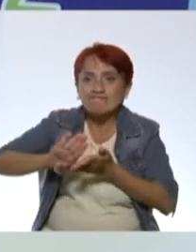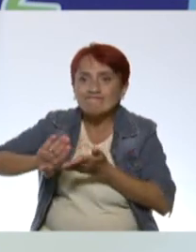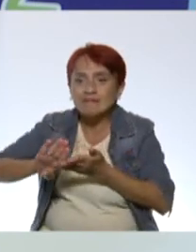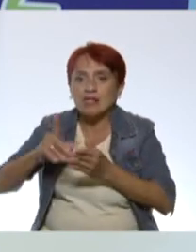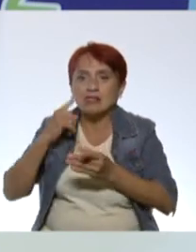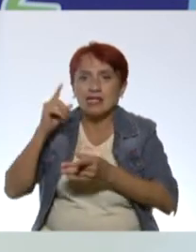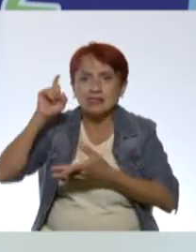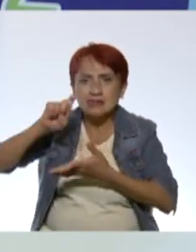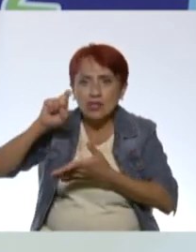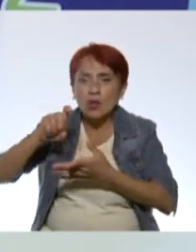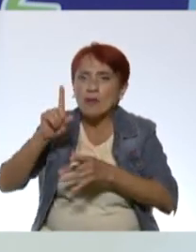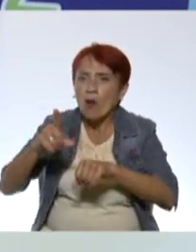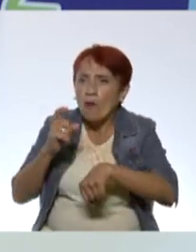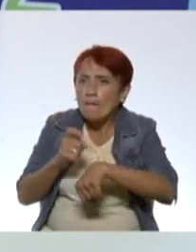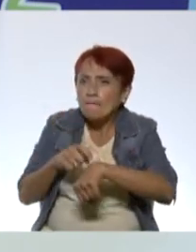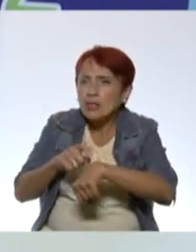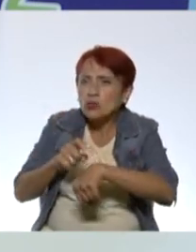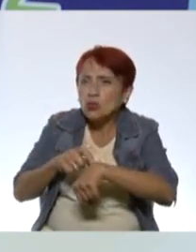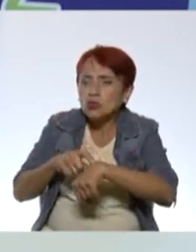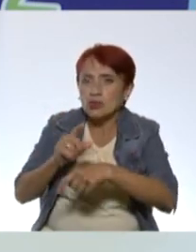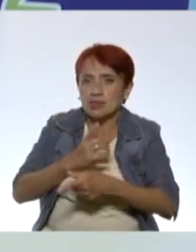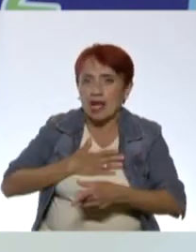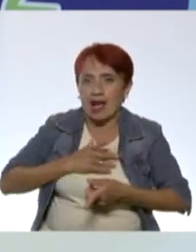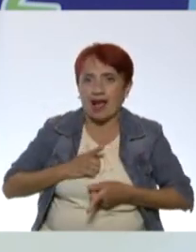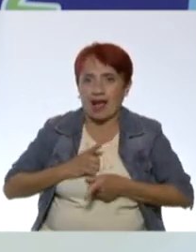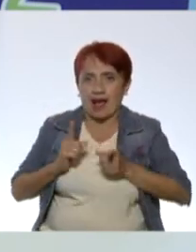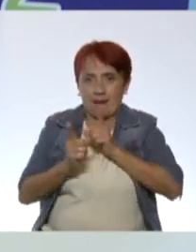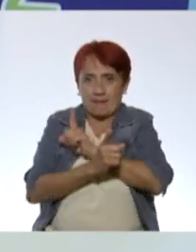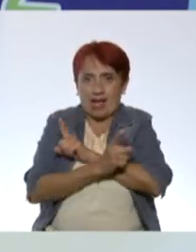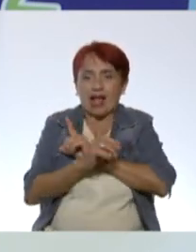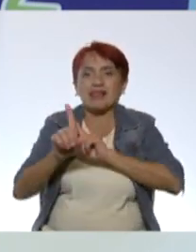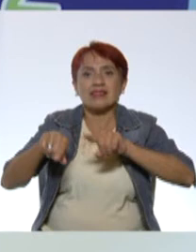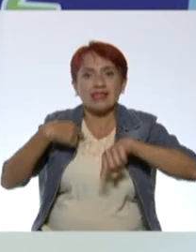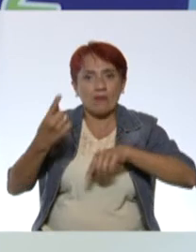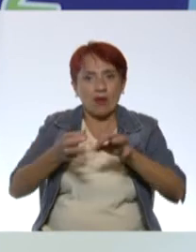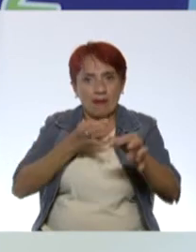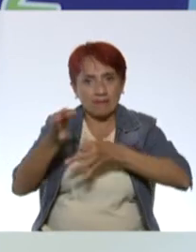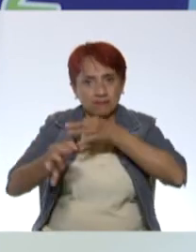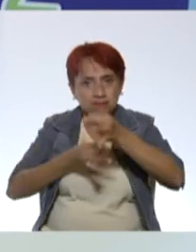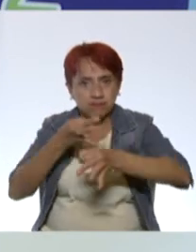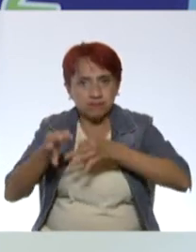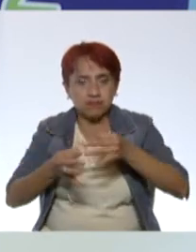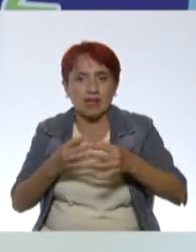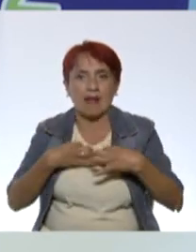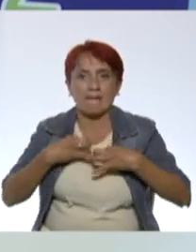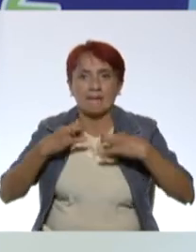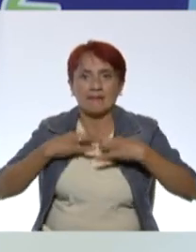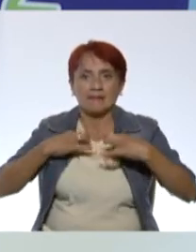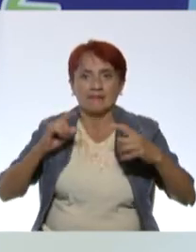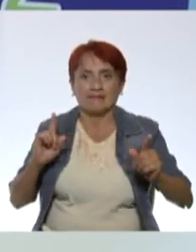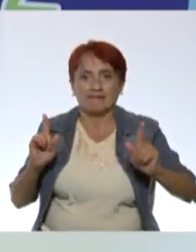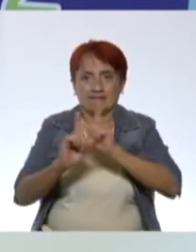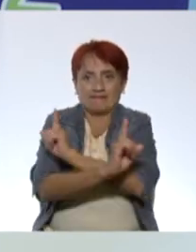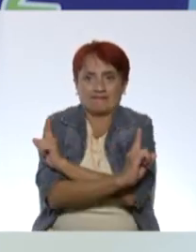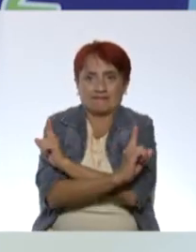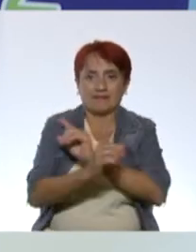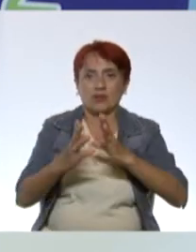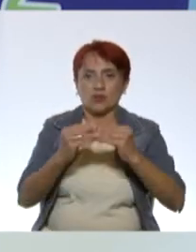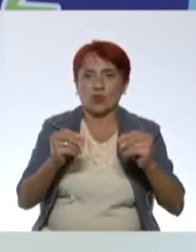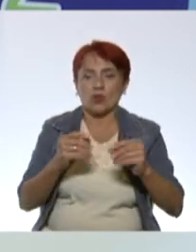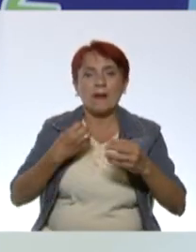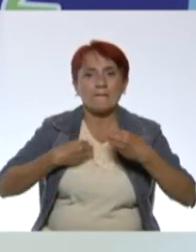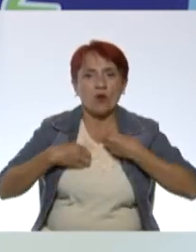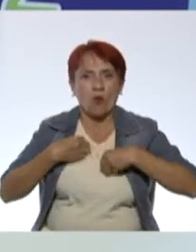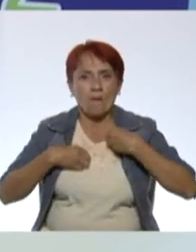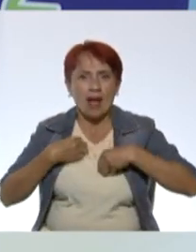retirarnos indicándoles que le daremos unos minutos para que pueda vestirse y luego conversaremos acerca del tema. Otra de las cosas bien importantes y